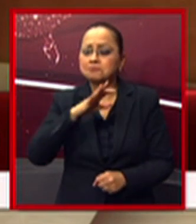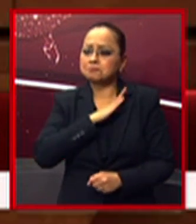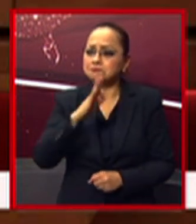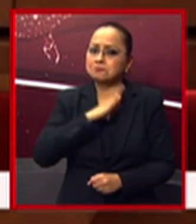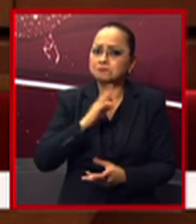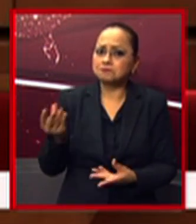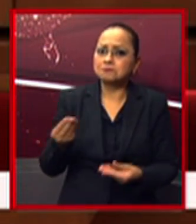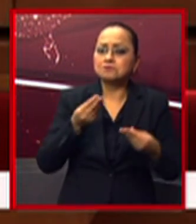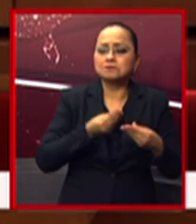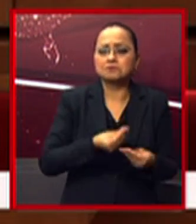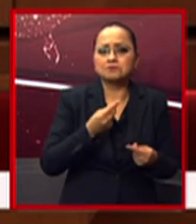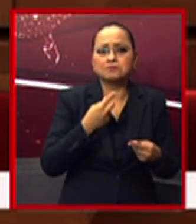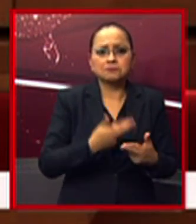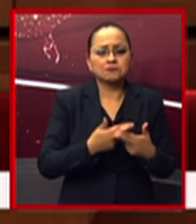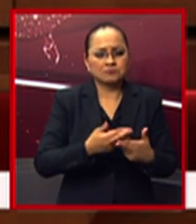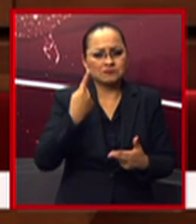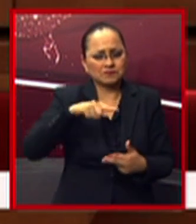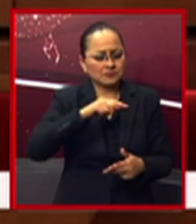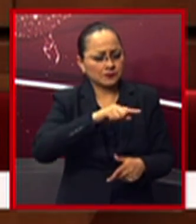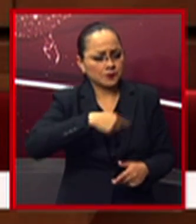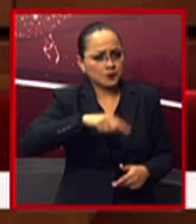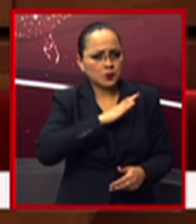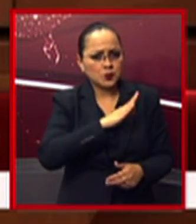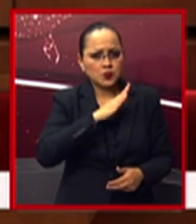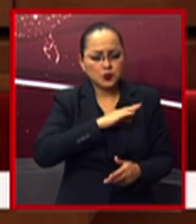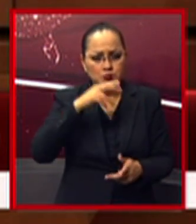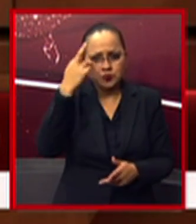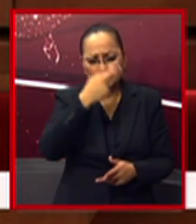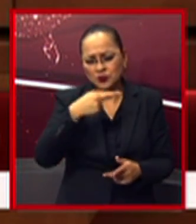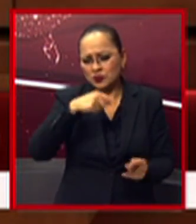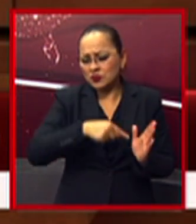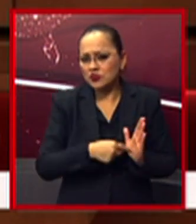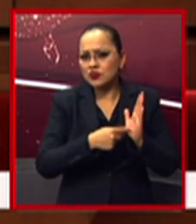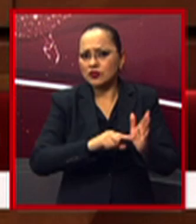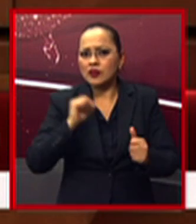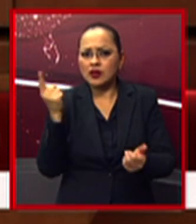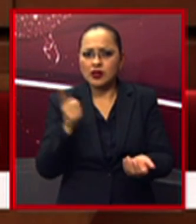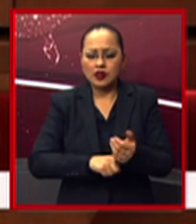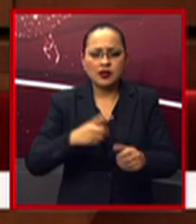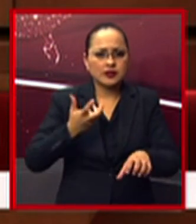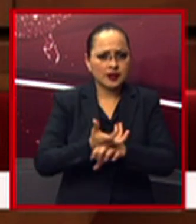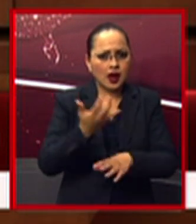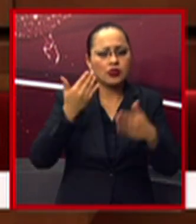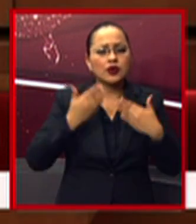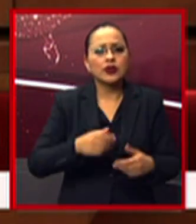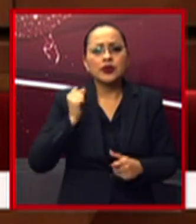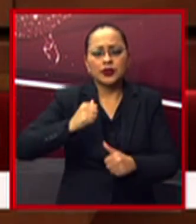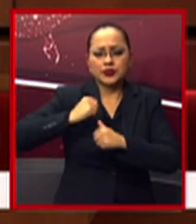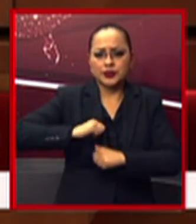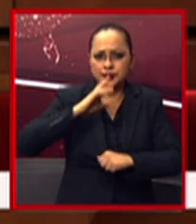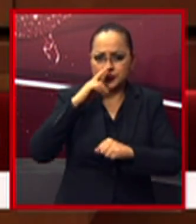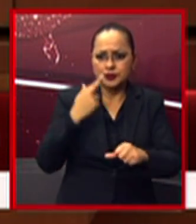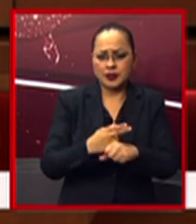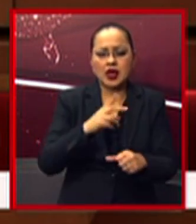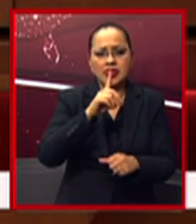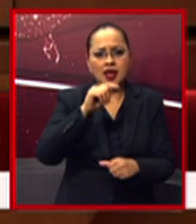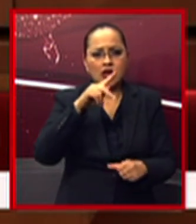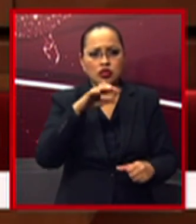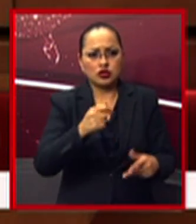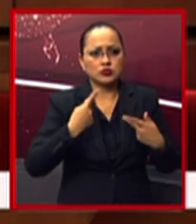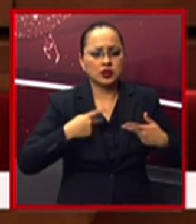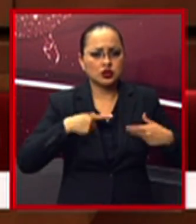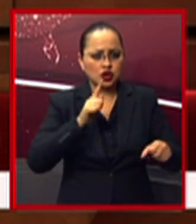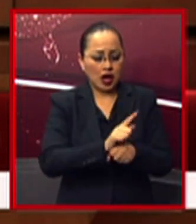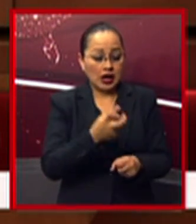atraer los recursos de revisión que se ventilen a nivel estatal, y el titular de los datos personales